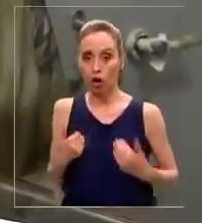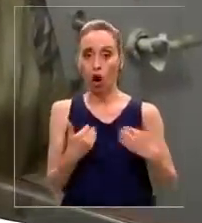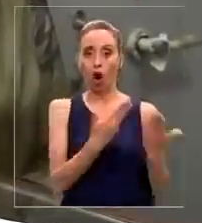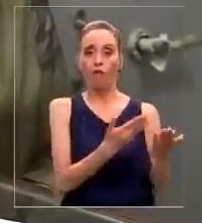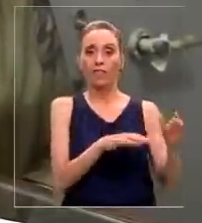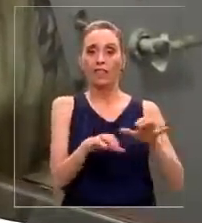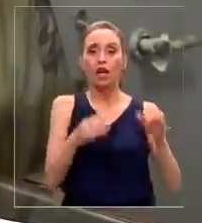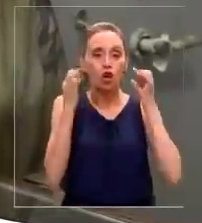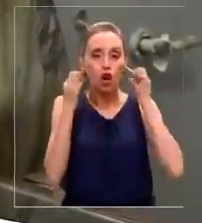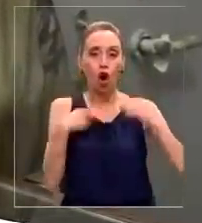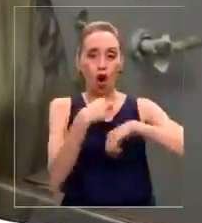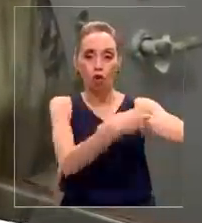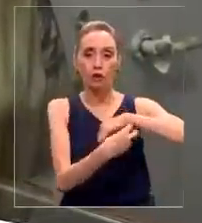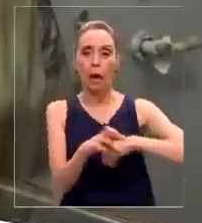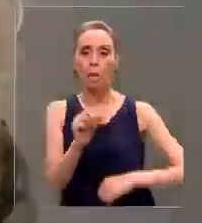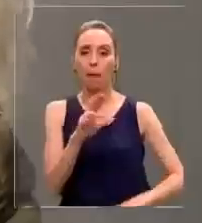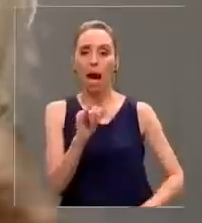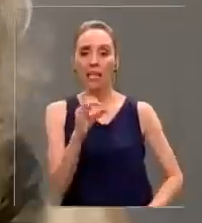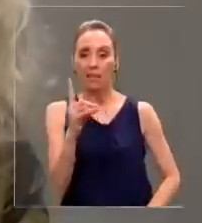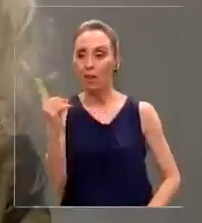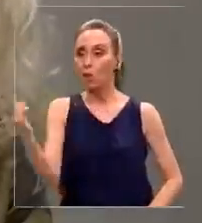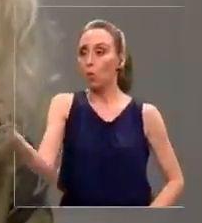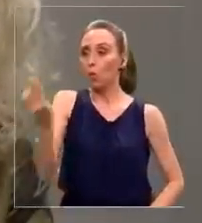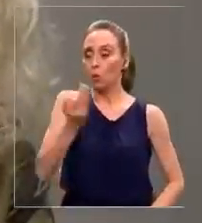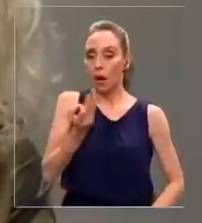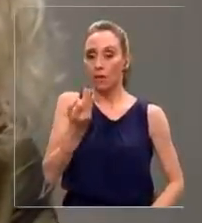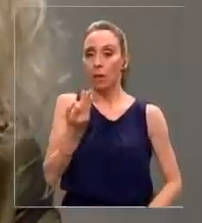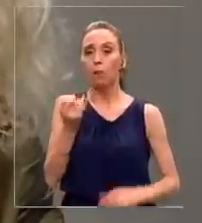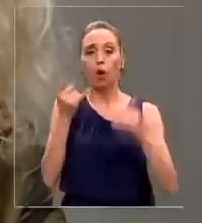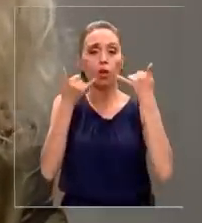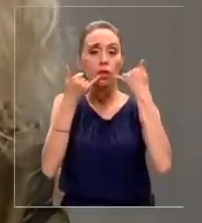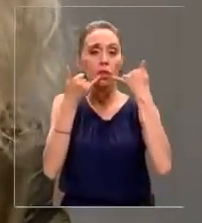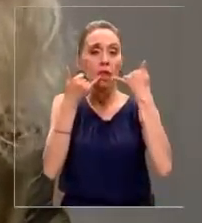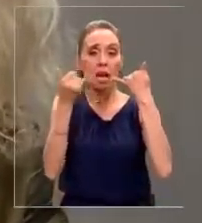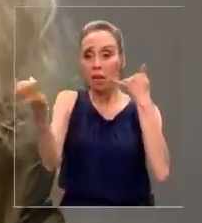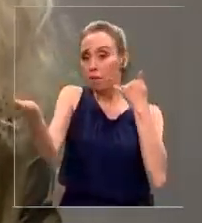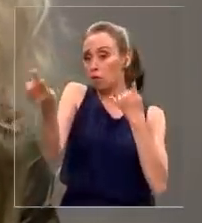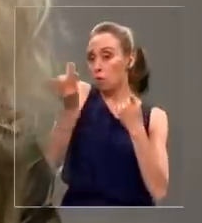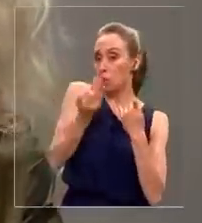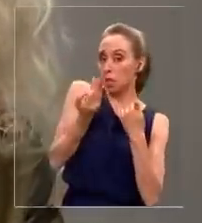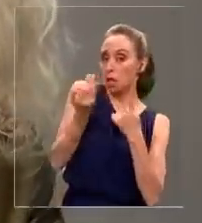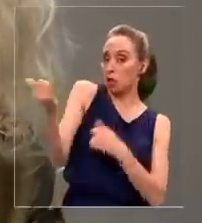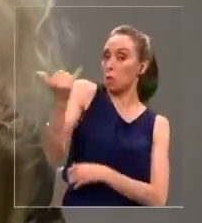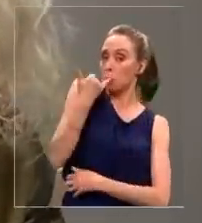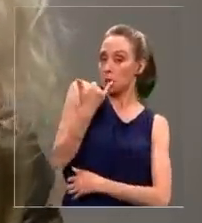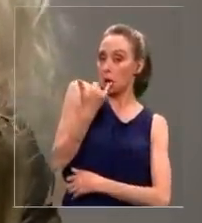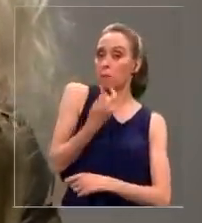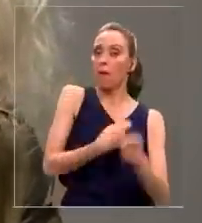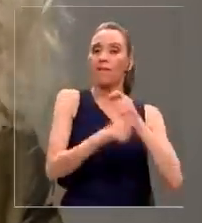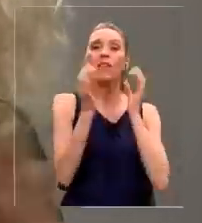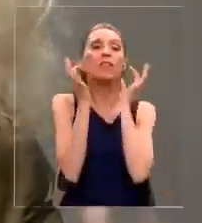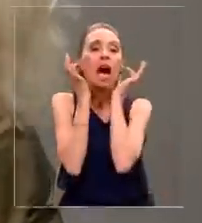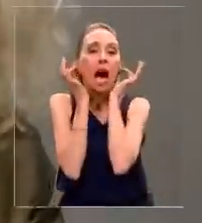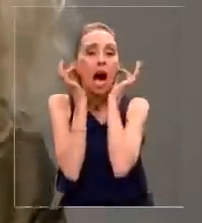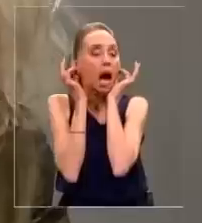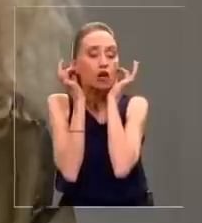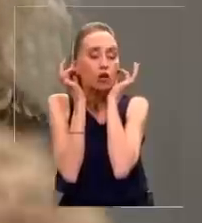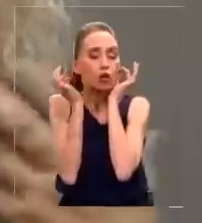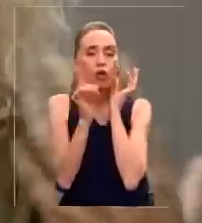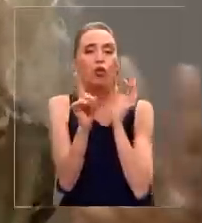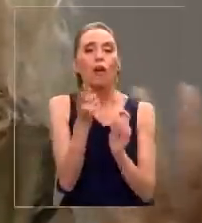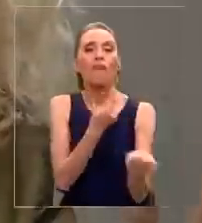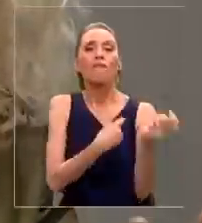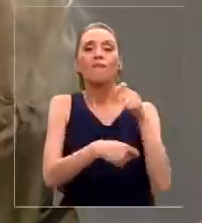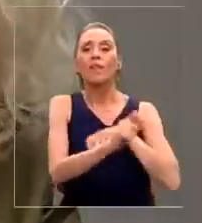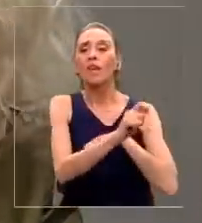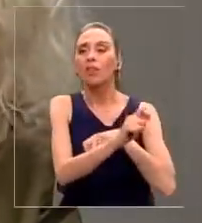cosas a Paribet? Esa vez, pero fue una llamada telefónica que me dijo que iba a ir a vender unos aros, o sea, no aros, sino que